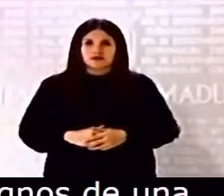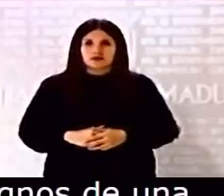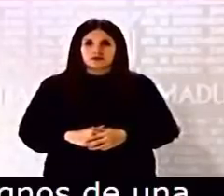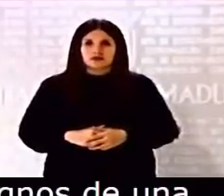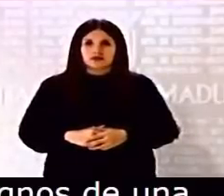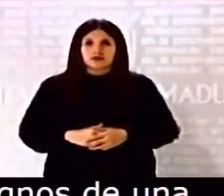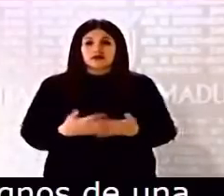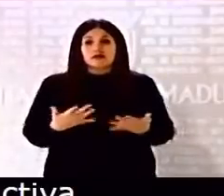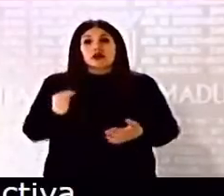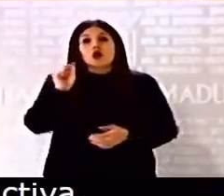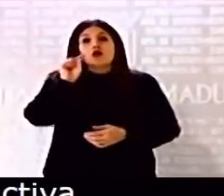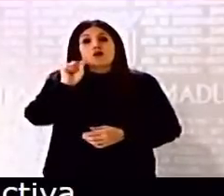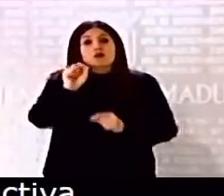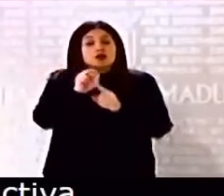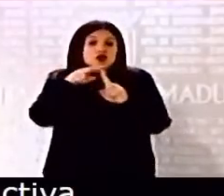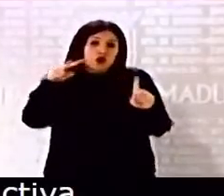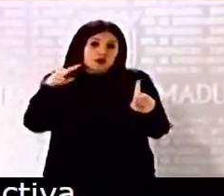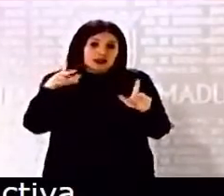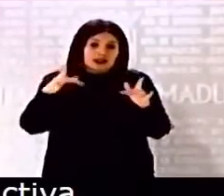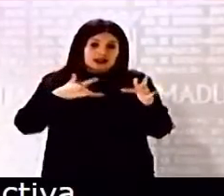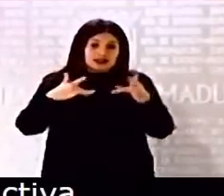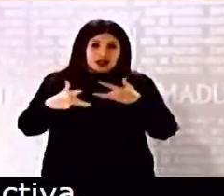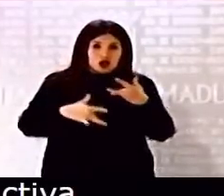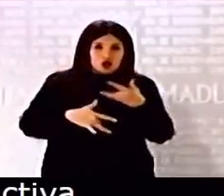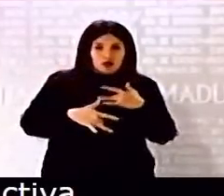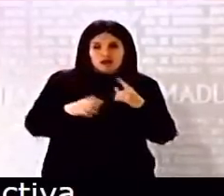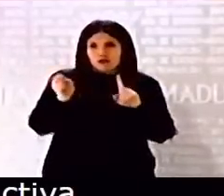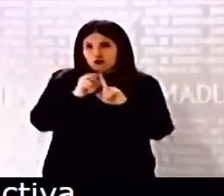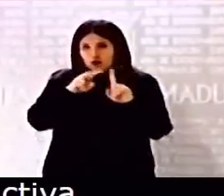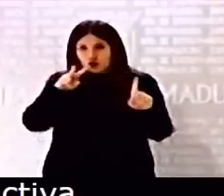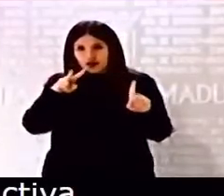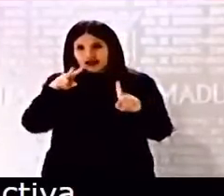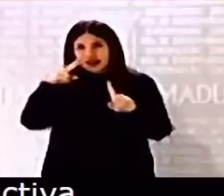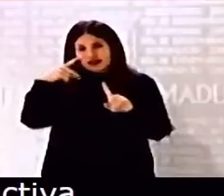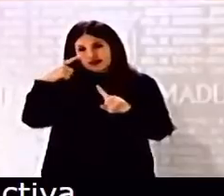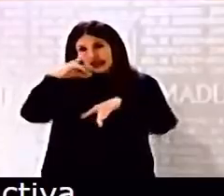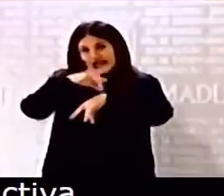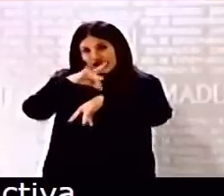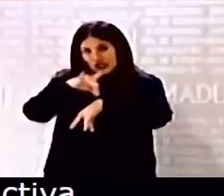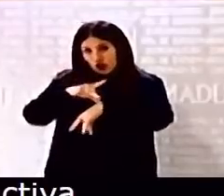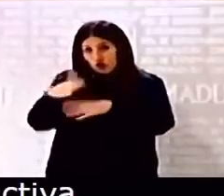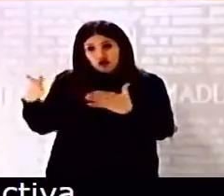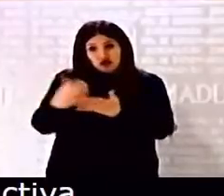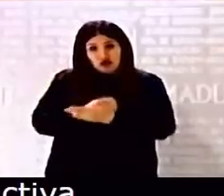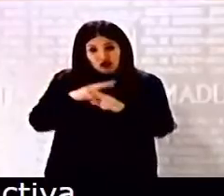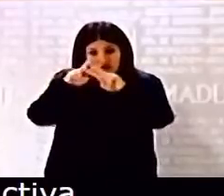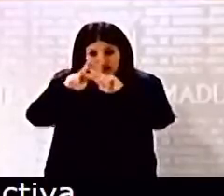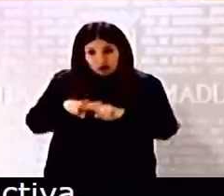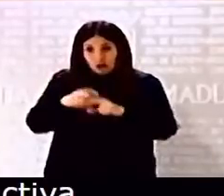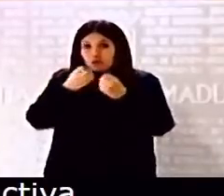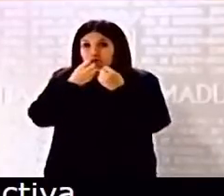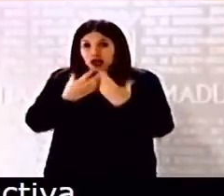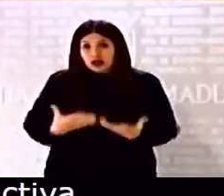Si desde el punto de vista sintomático y desde el punto de vista clínico todo está bien,